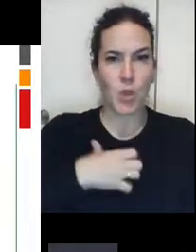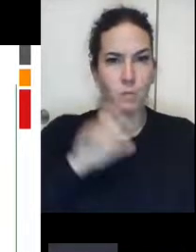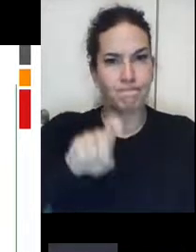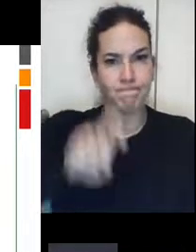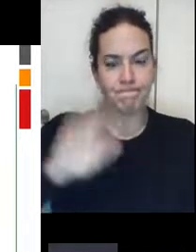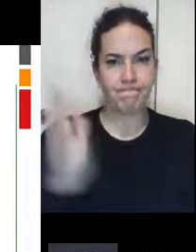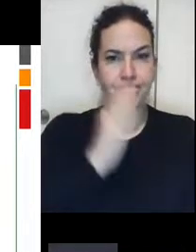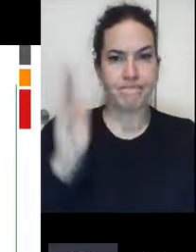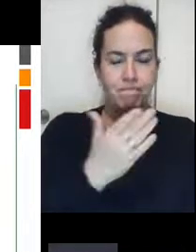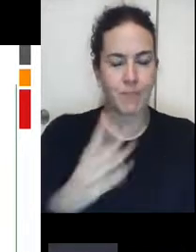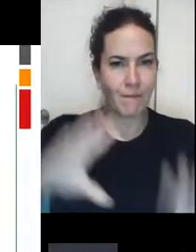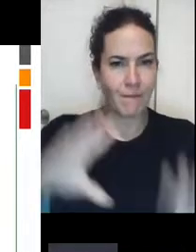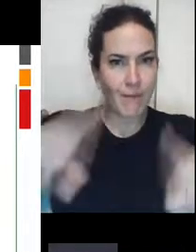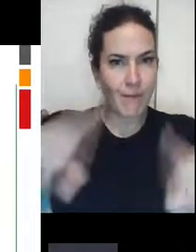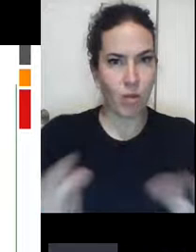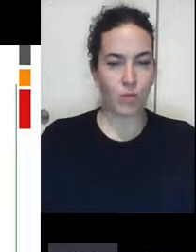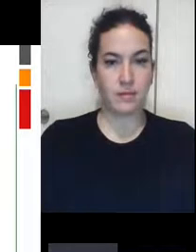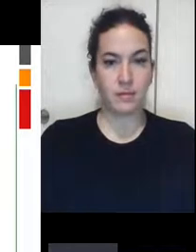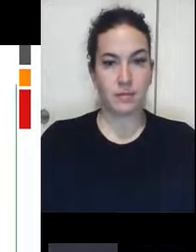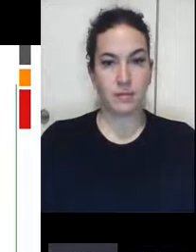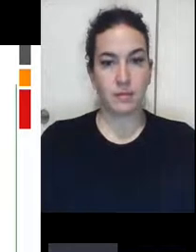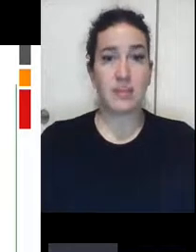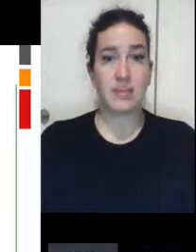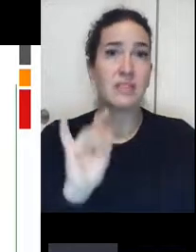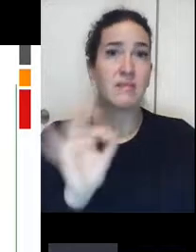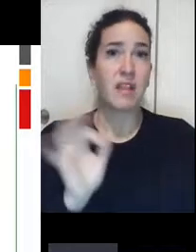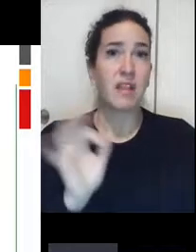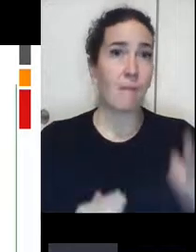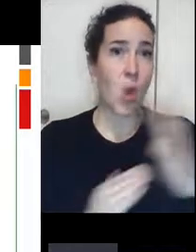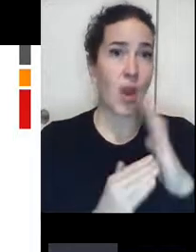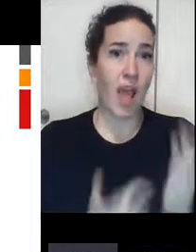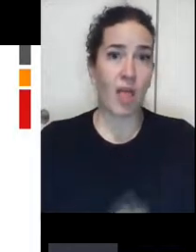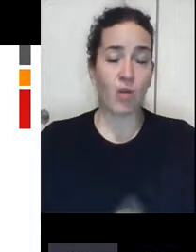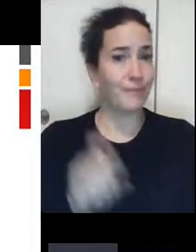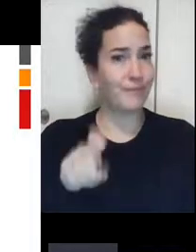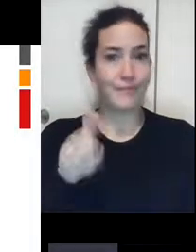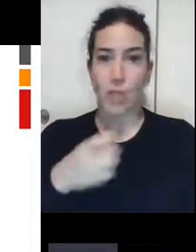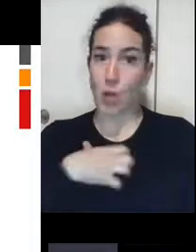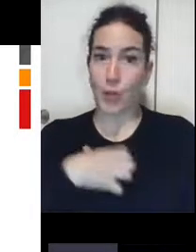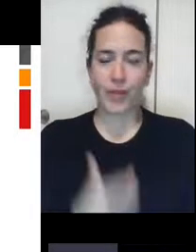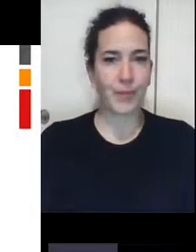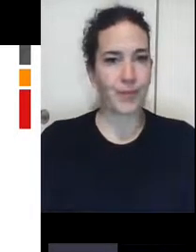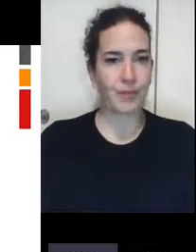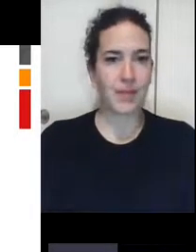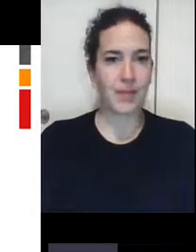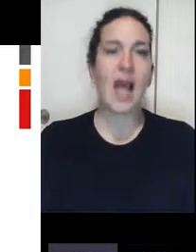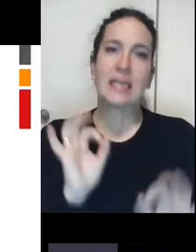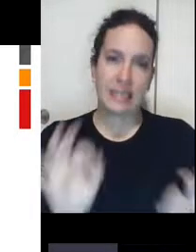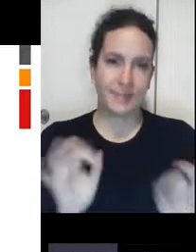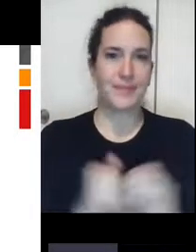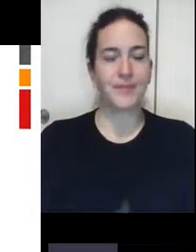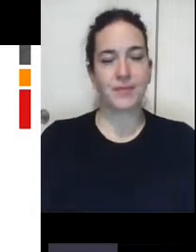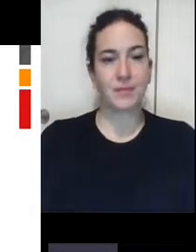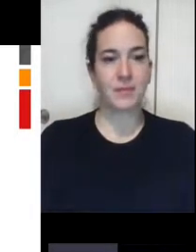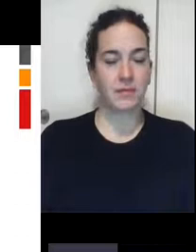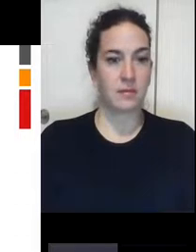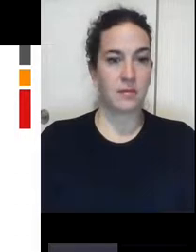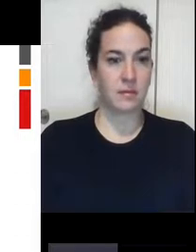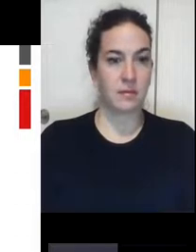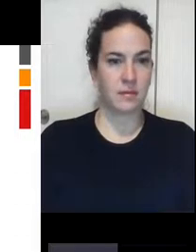Queda como bloqueado. Claro. Ha quedado bloqueado, no pasa. Así, que no estará